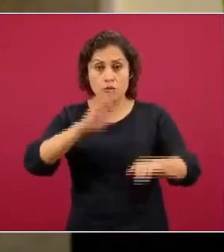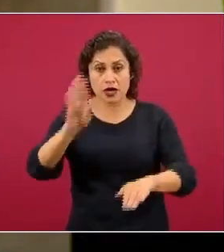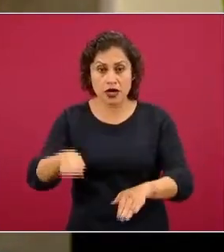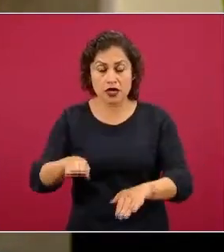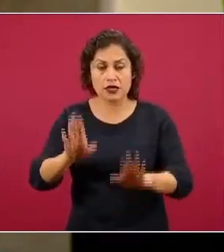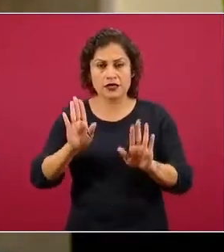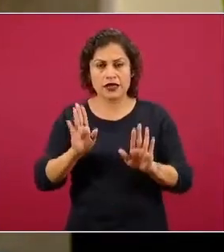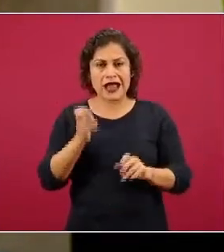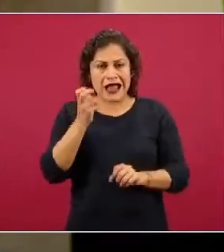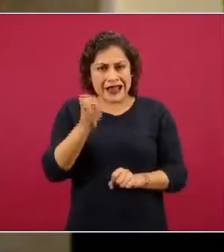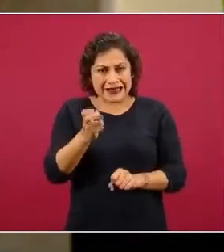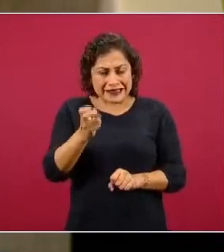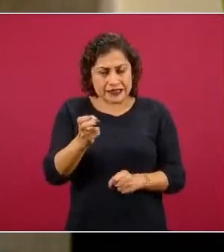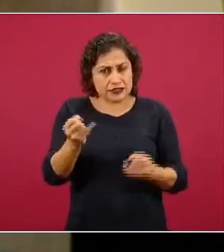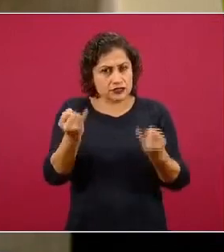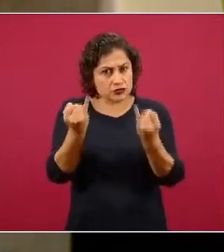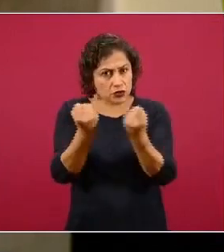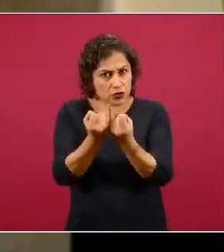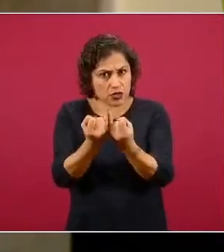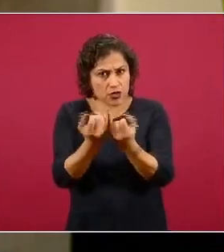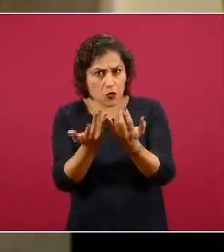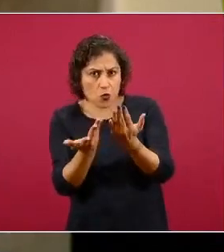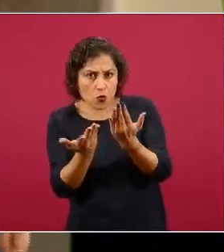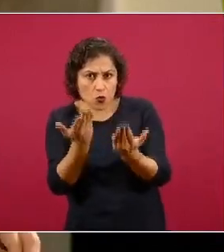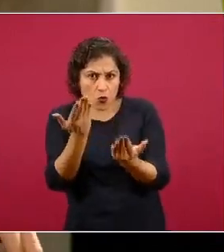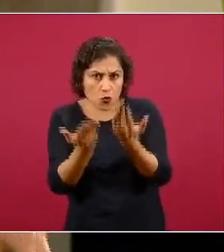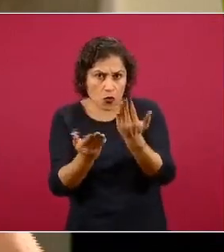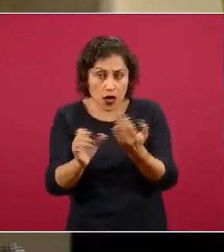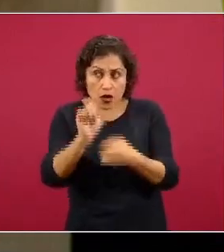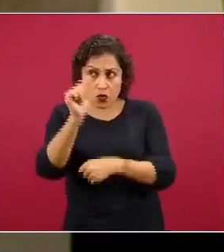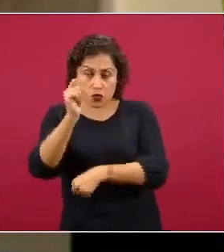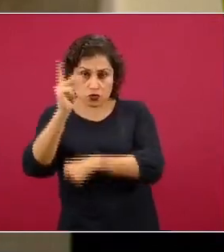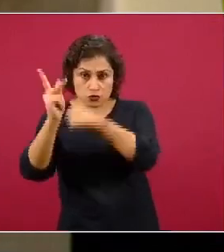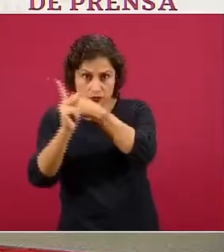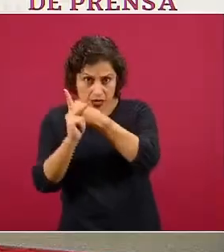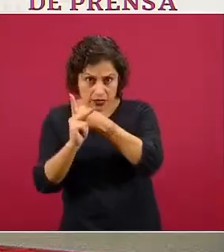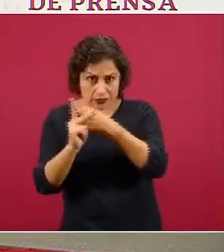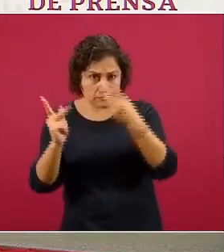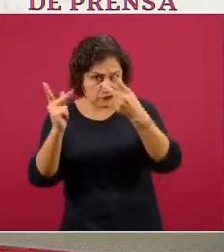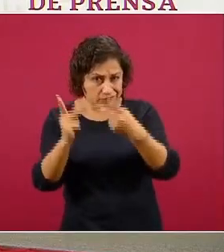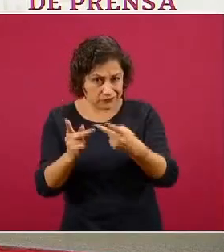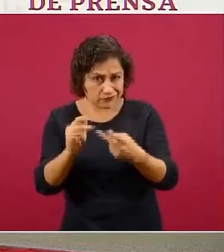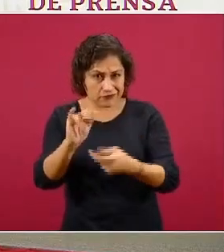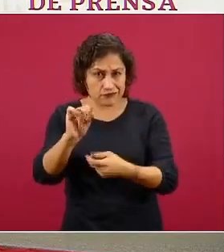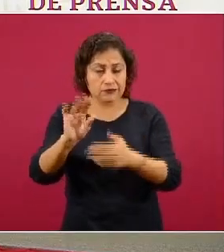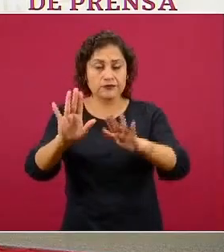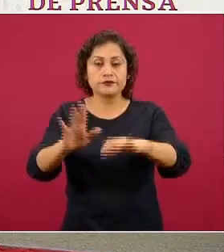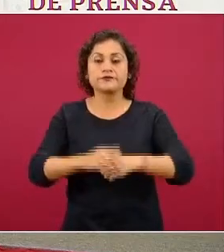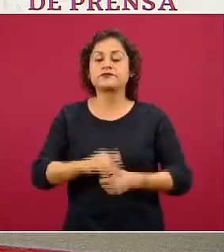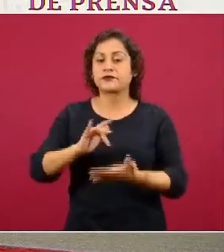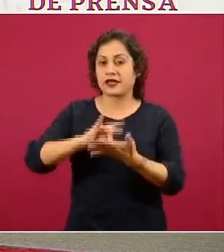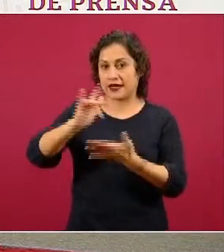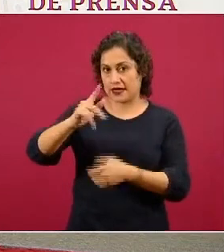es un rango similar, digamos, al que presentan otros países. Gracias. Gracias por la pregunta.